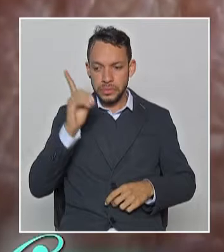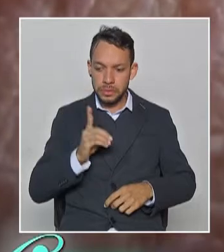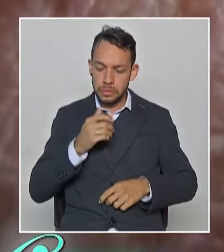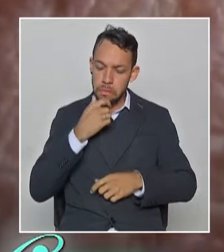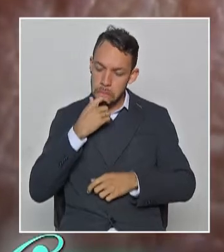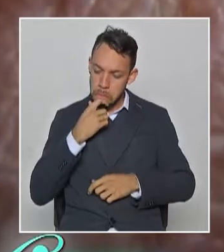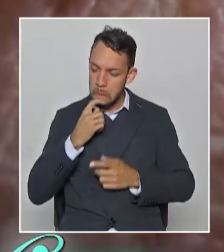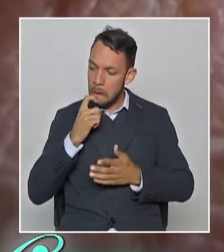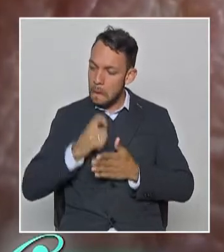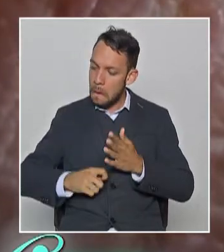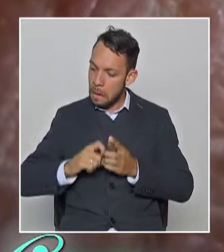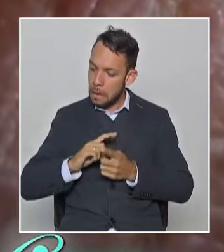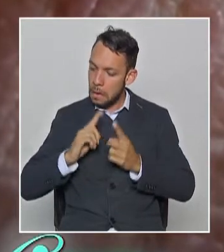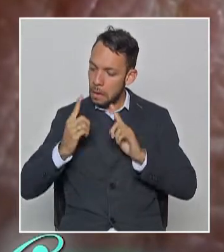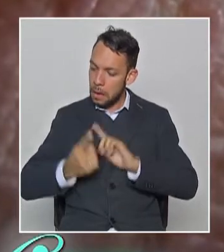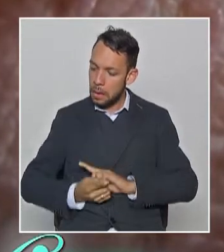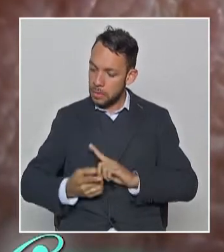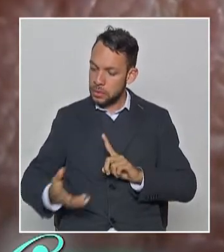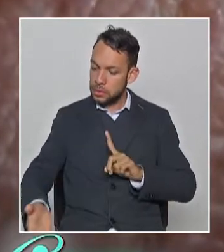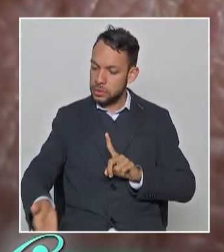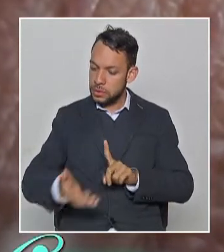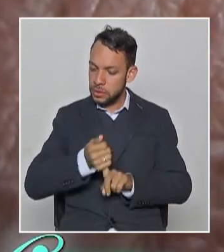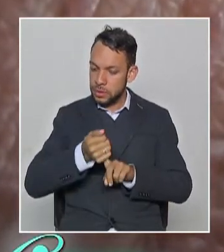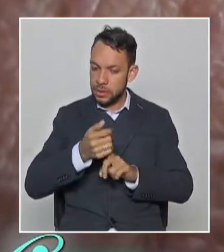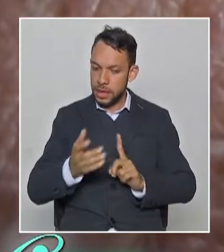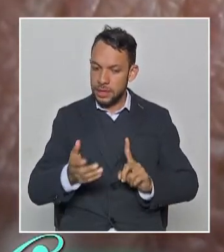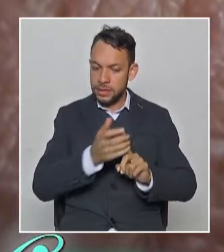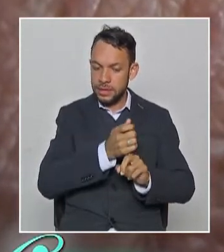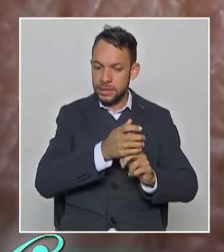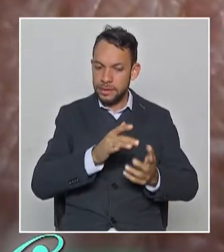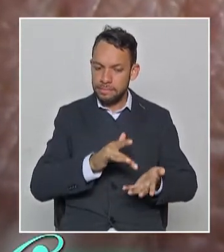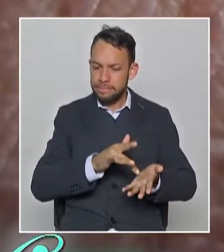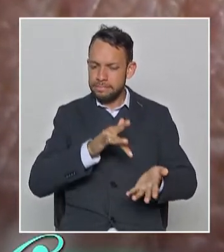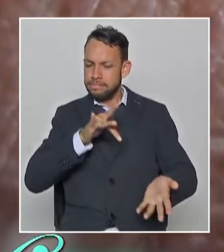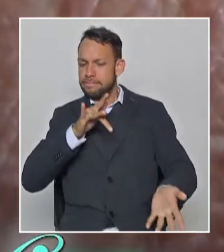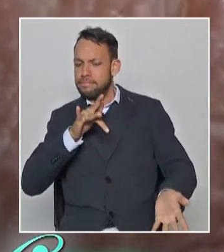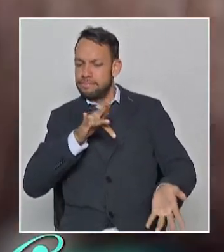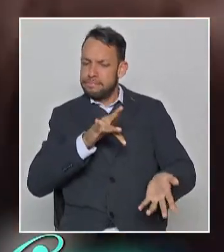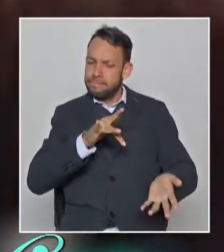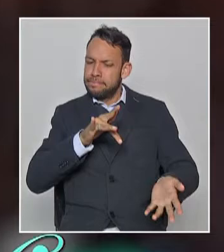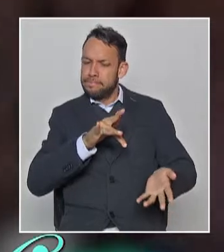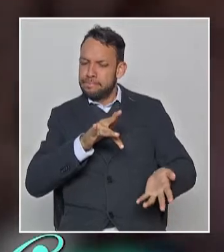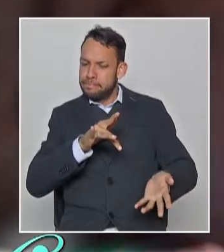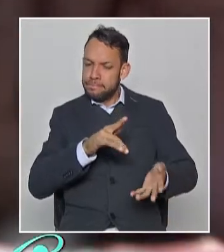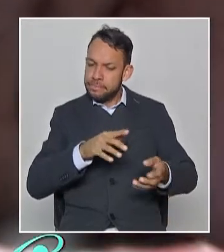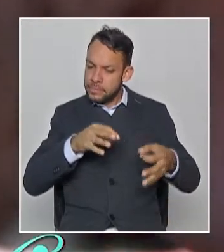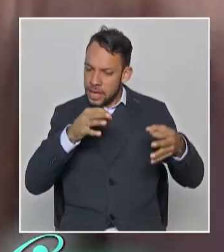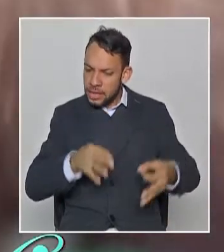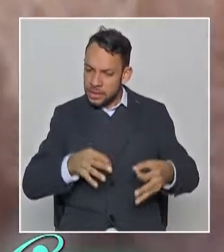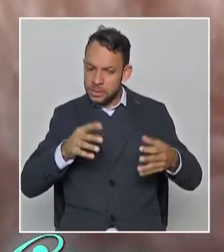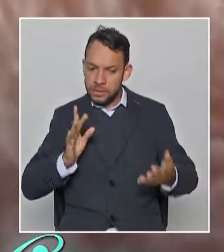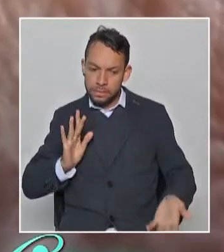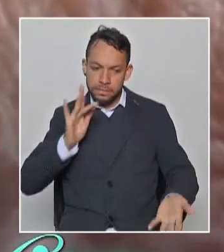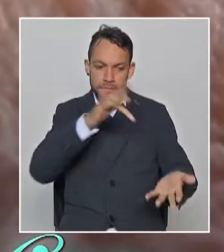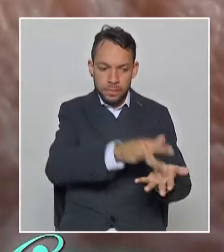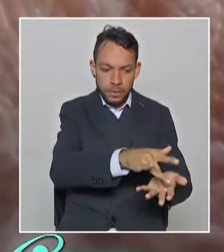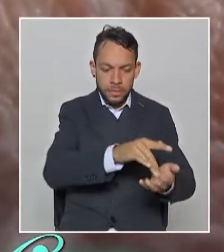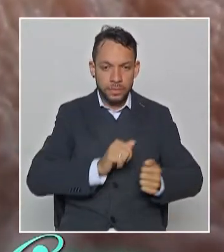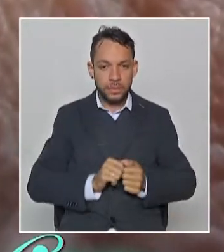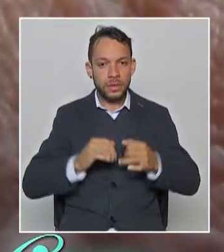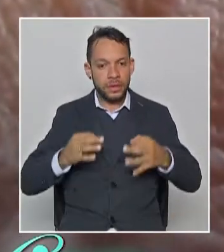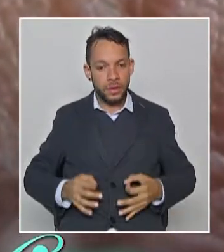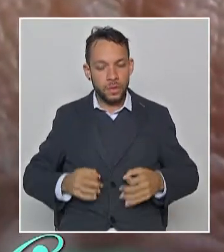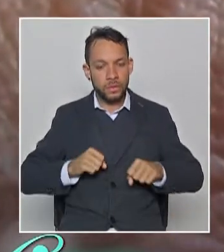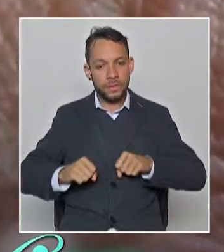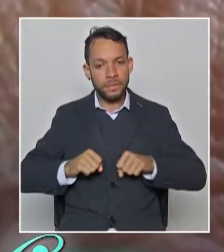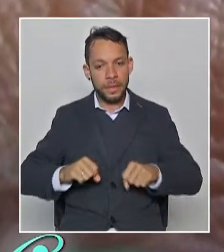ir. Hice varias citas y siempre traté de no ir, pero llegó el momento de hacerlo. Por lo